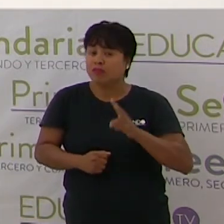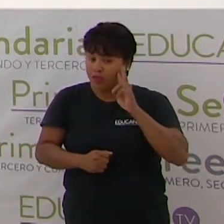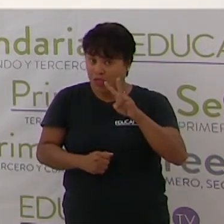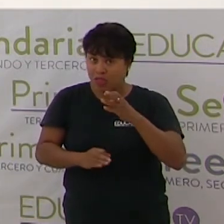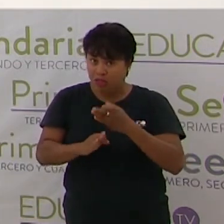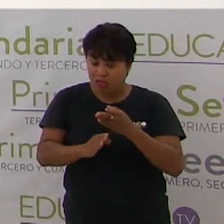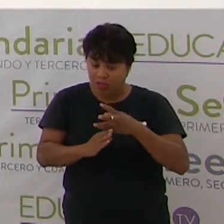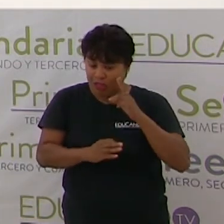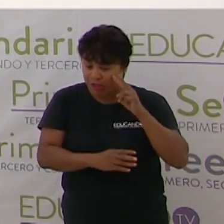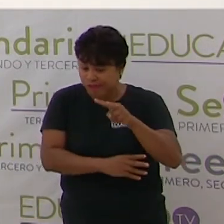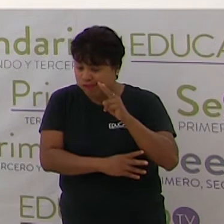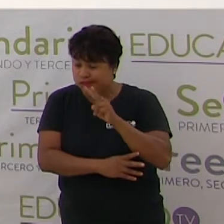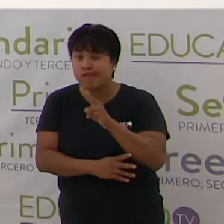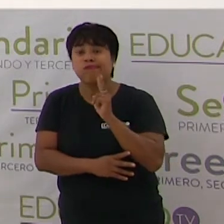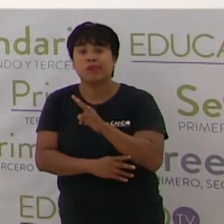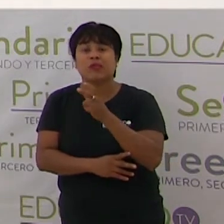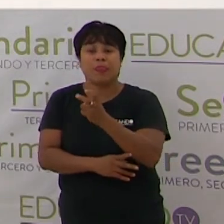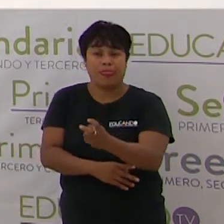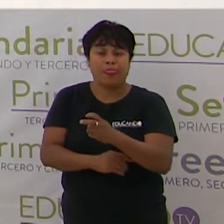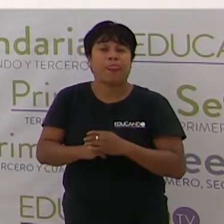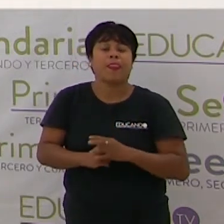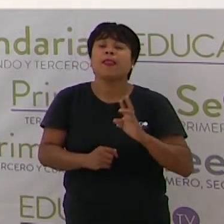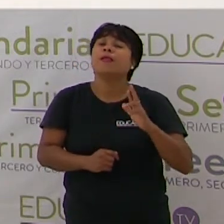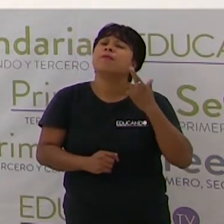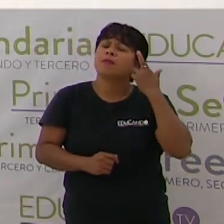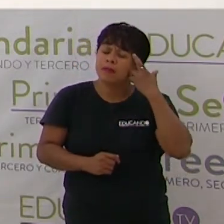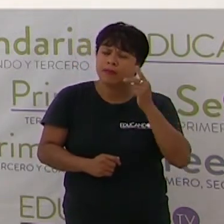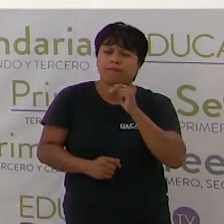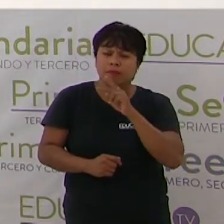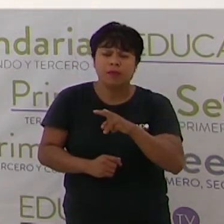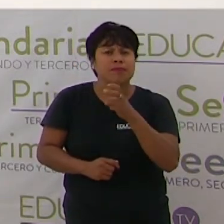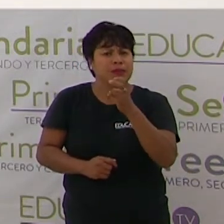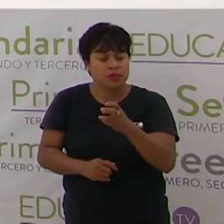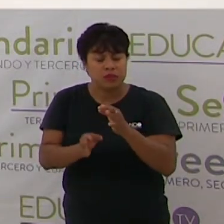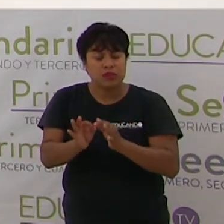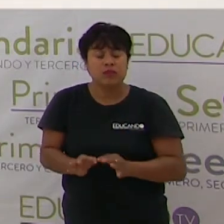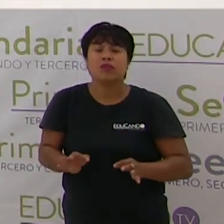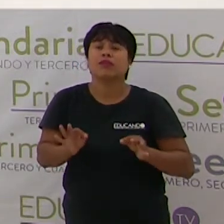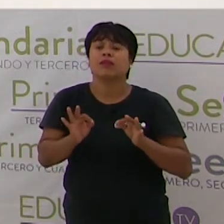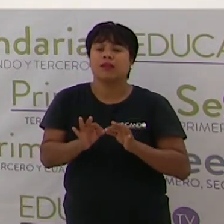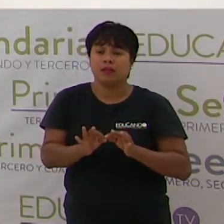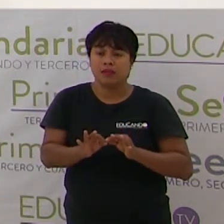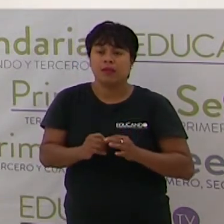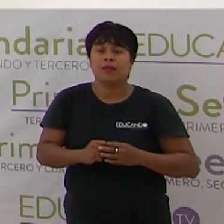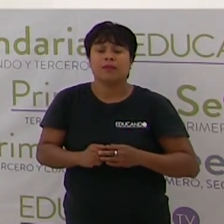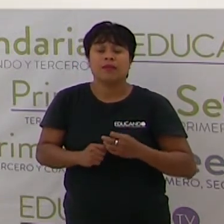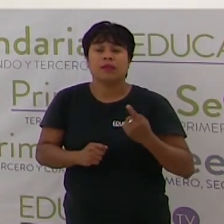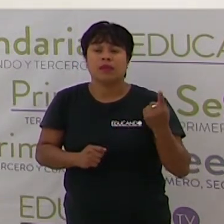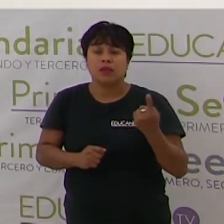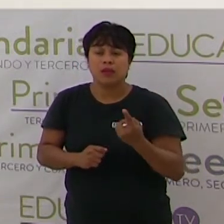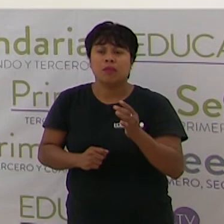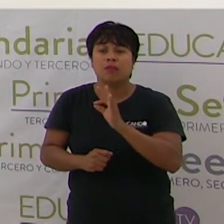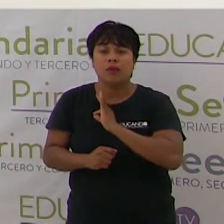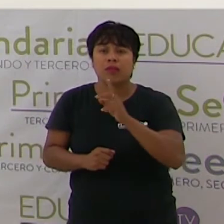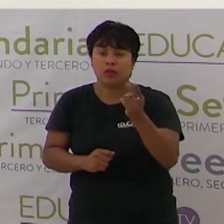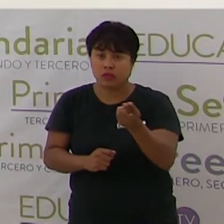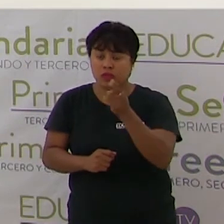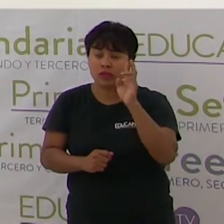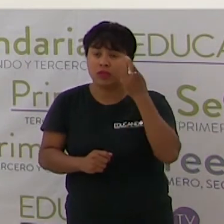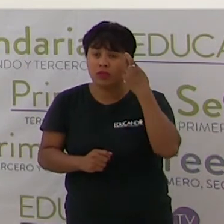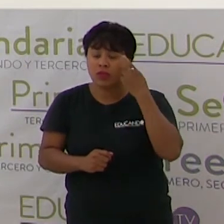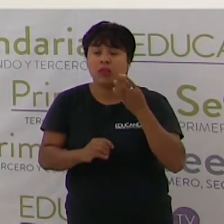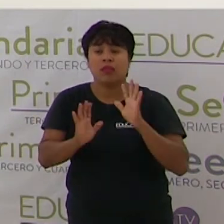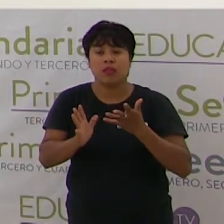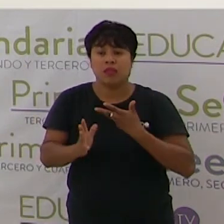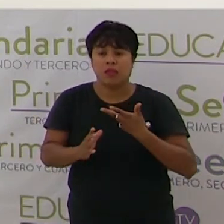representando gráficamente esta situación. Recuerden también que es muy importante y espero que lo puedan recordar o que vean algunas sesiones